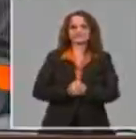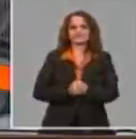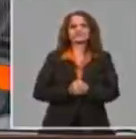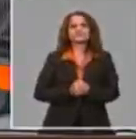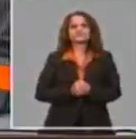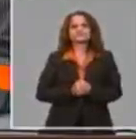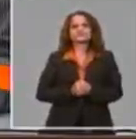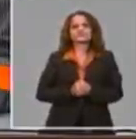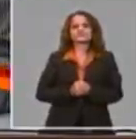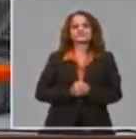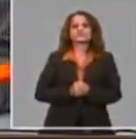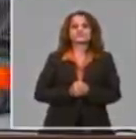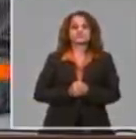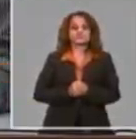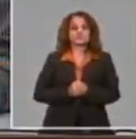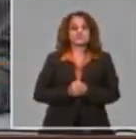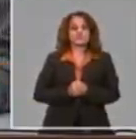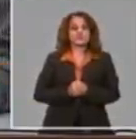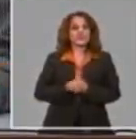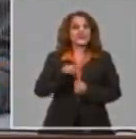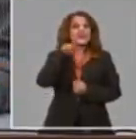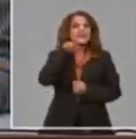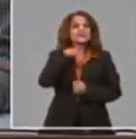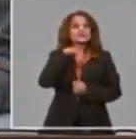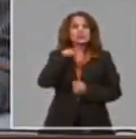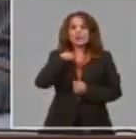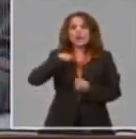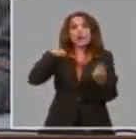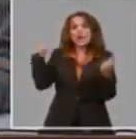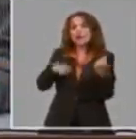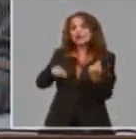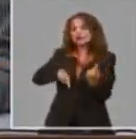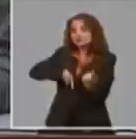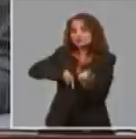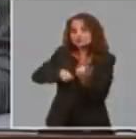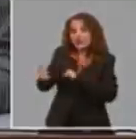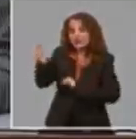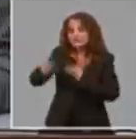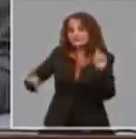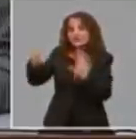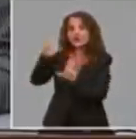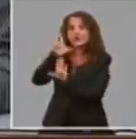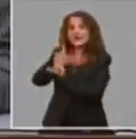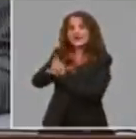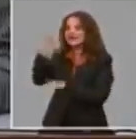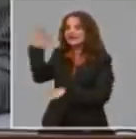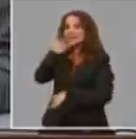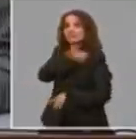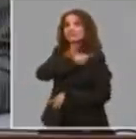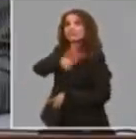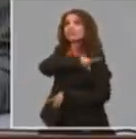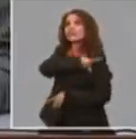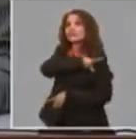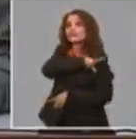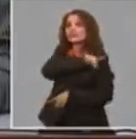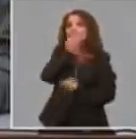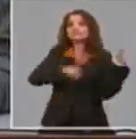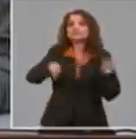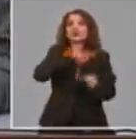preparatoria el primer ministro es un enfrentamiento popular en un enfrentamiento con todas las fuerzas revolucionarias